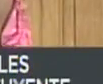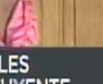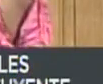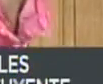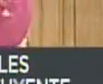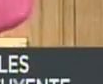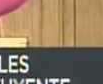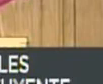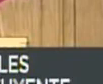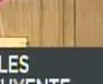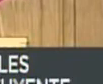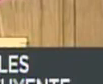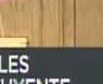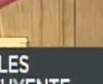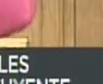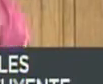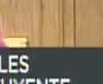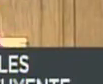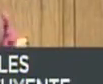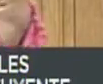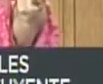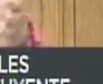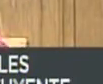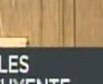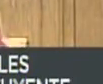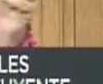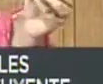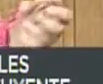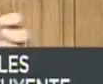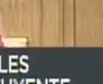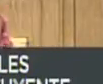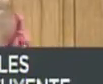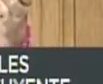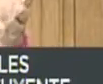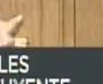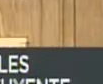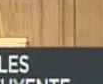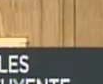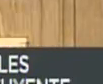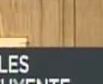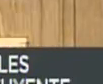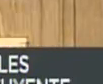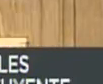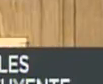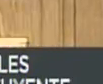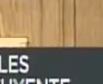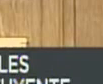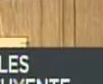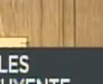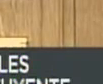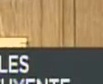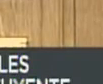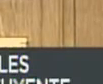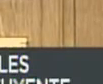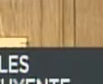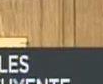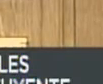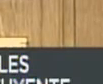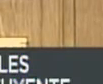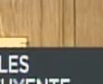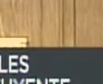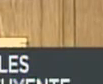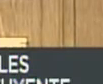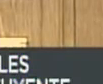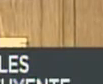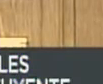es un gran proyecto de logística, técnico, jurídico, y salió, les puedo asegurar,